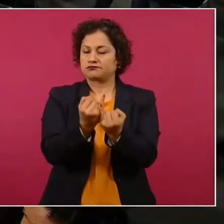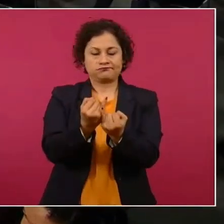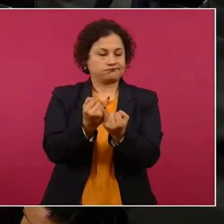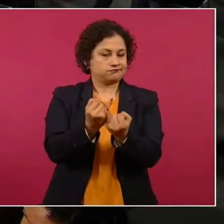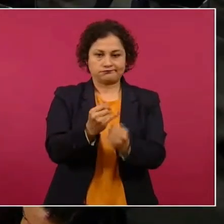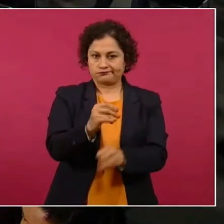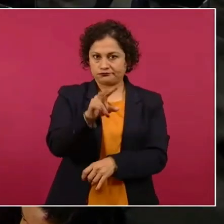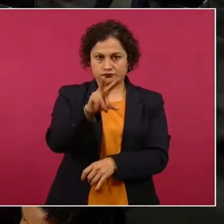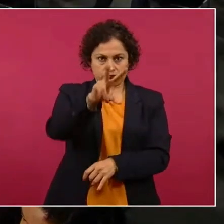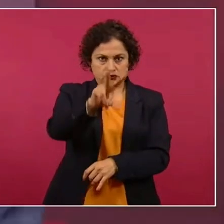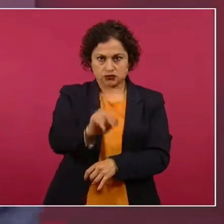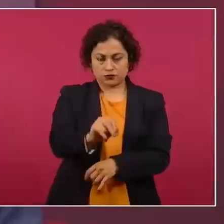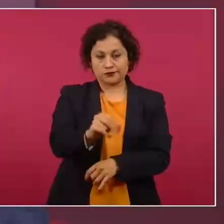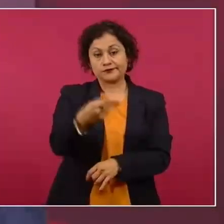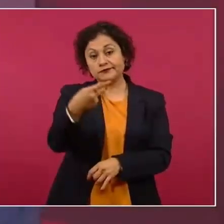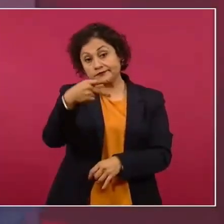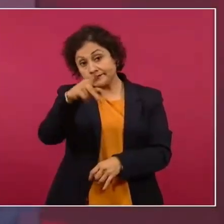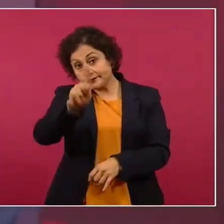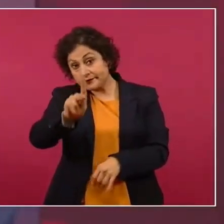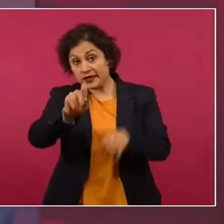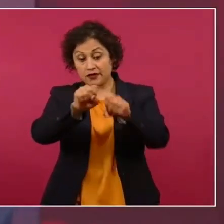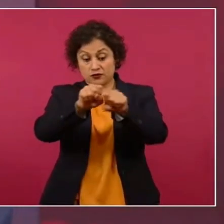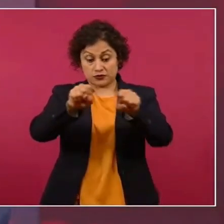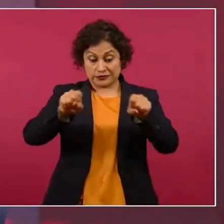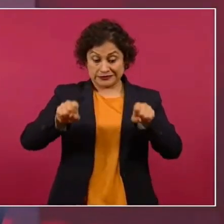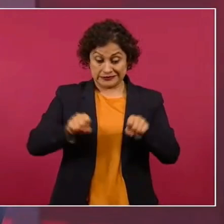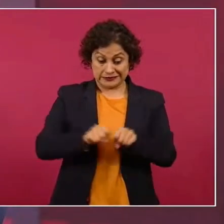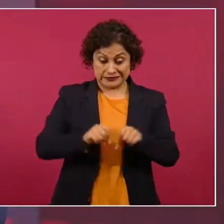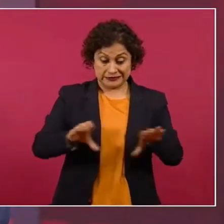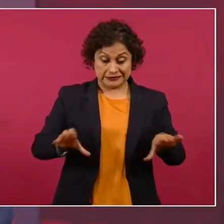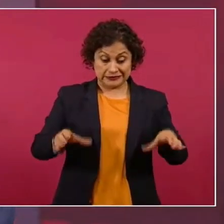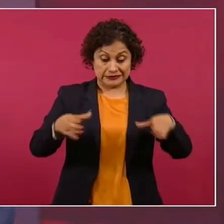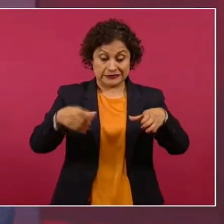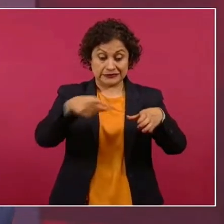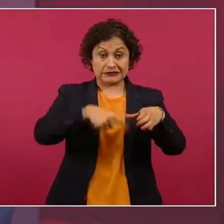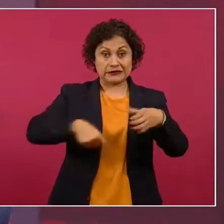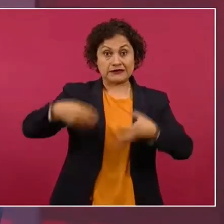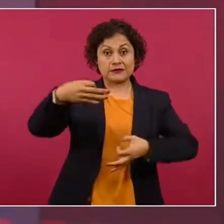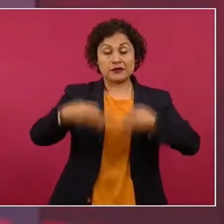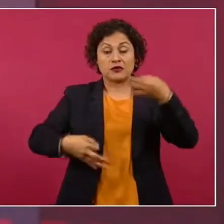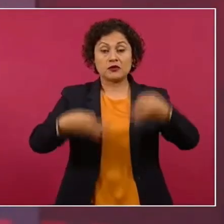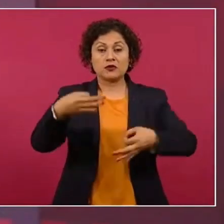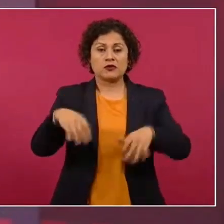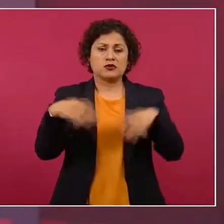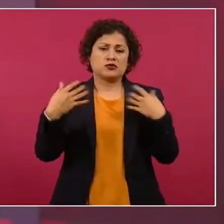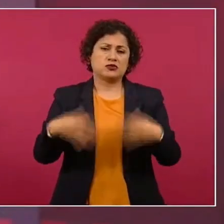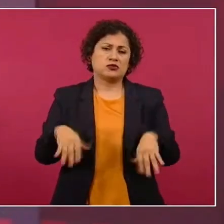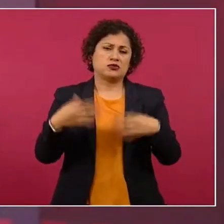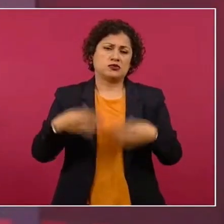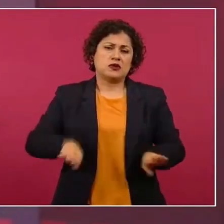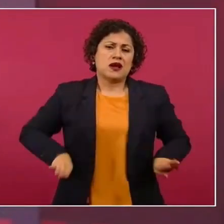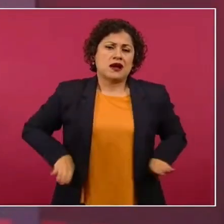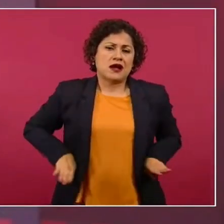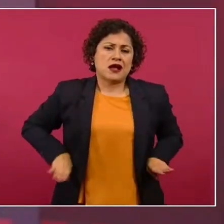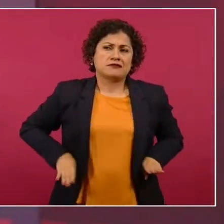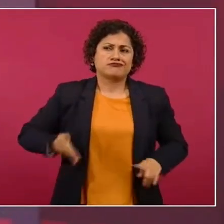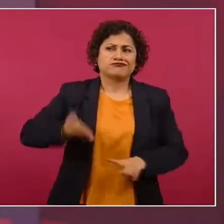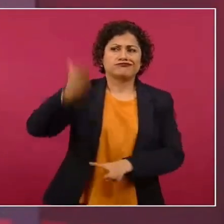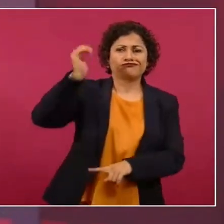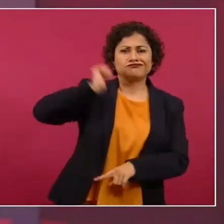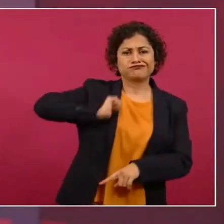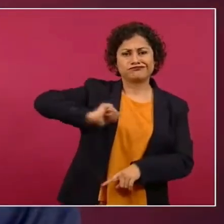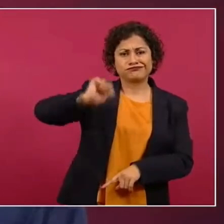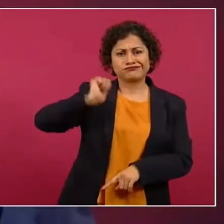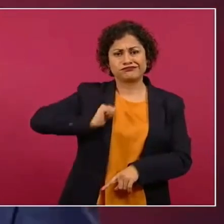es un poder del viejo régimen, es un poder que